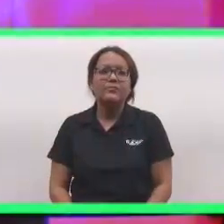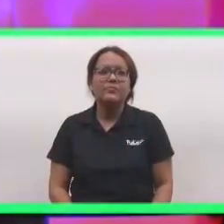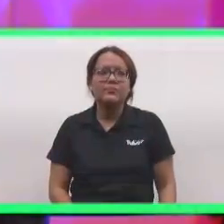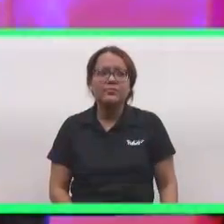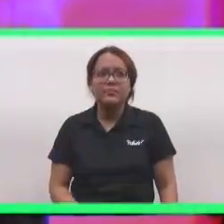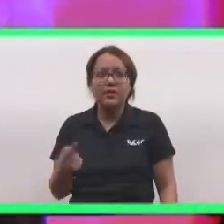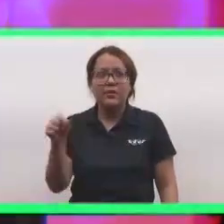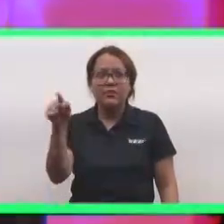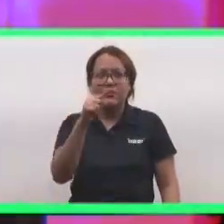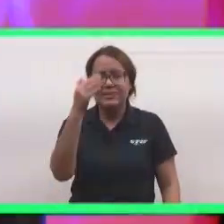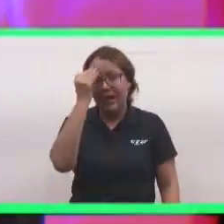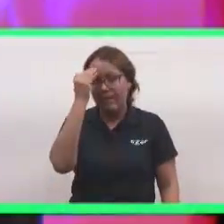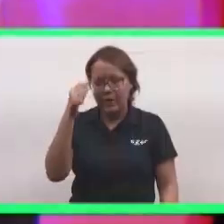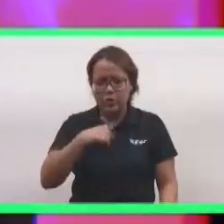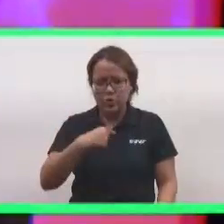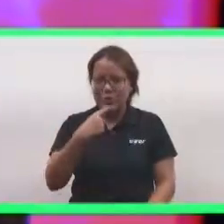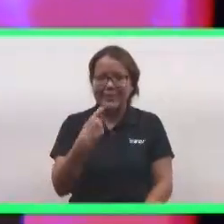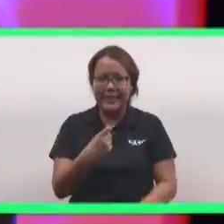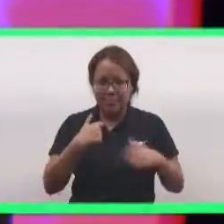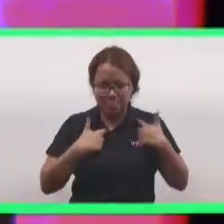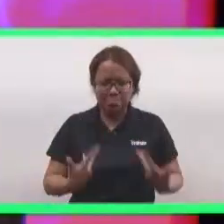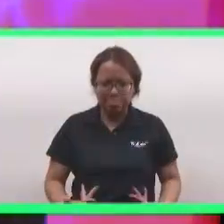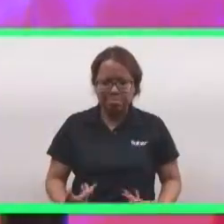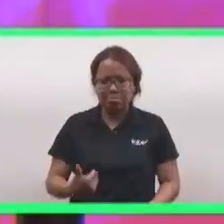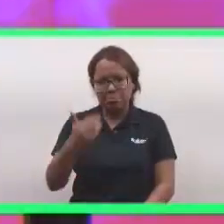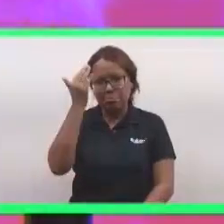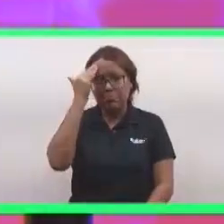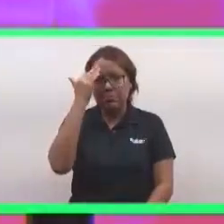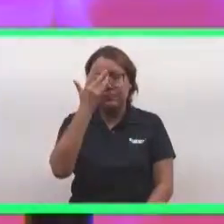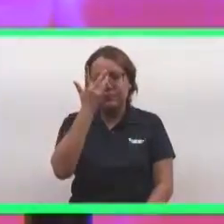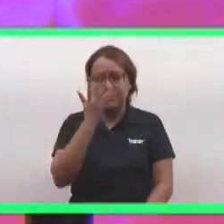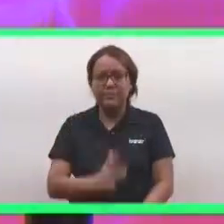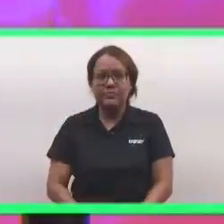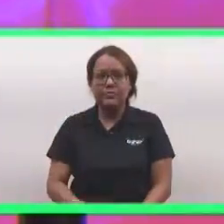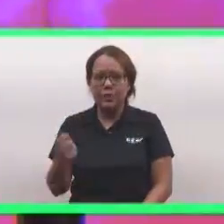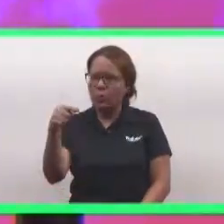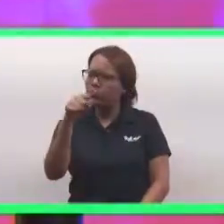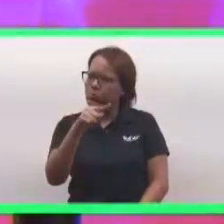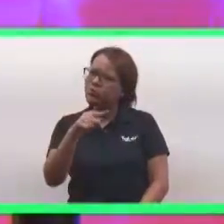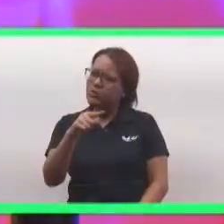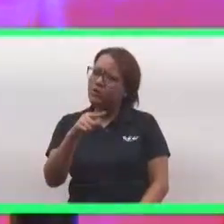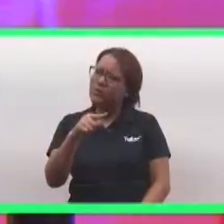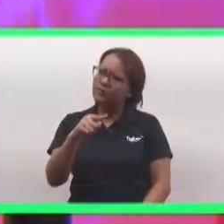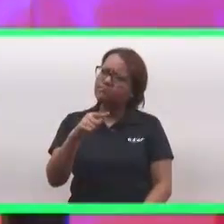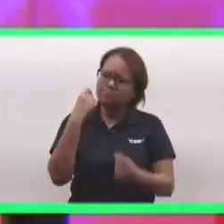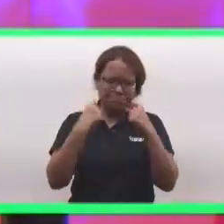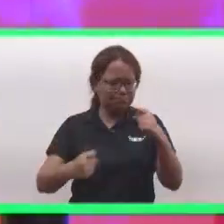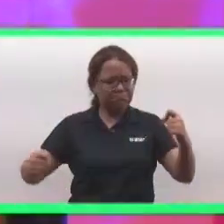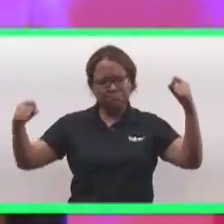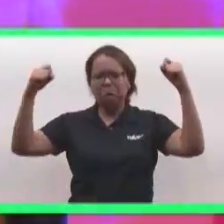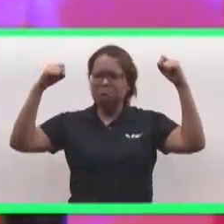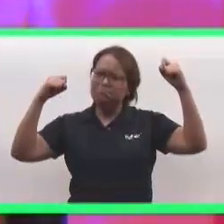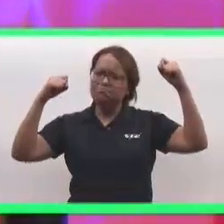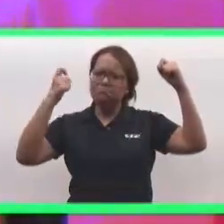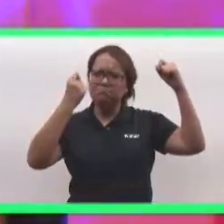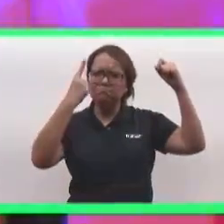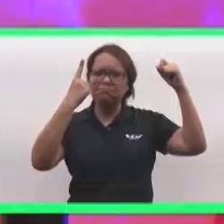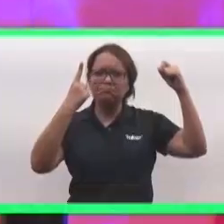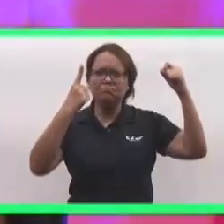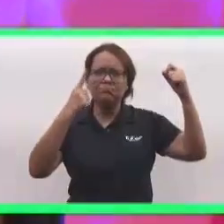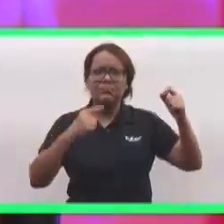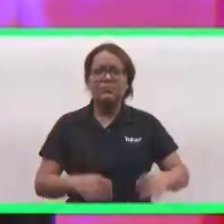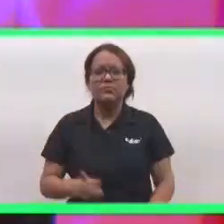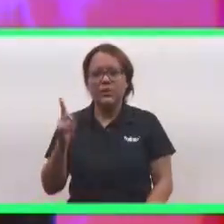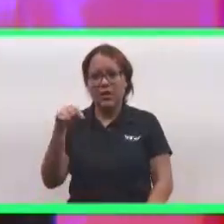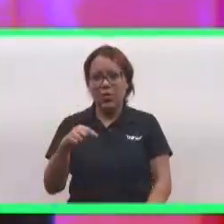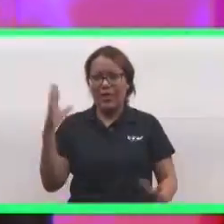Pero cuando usted sabe quién es, usted está appealing, está apelando a sus fortalezas. Ahora sumemos todo lo que